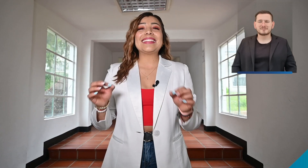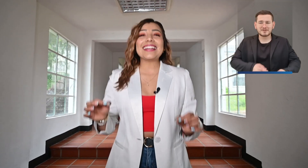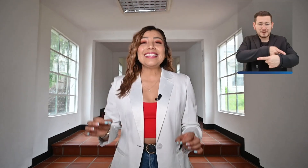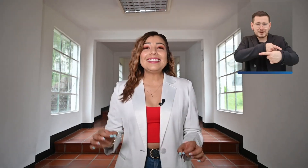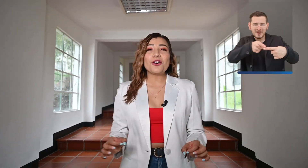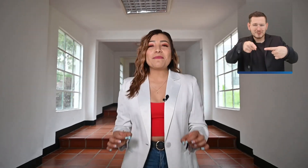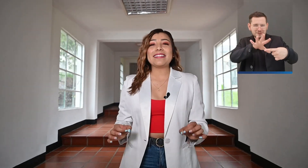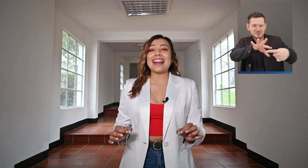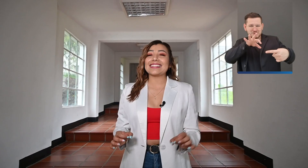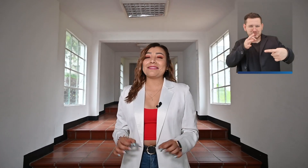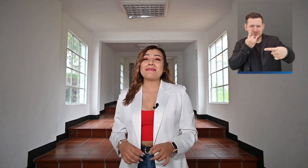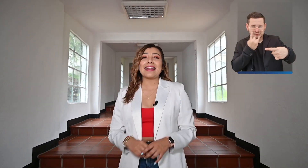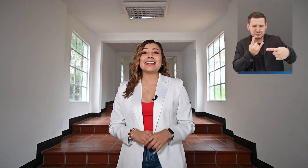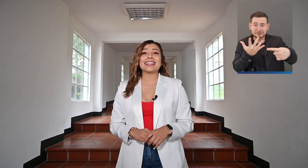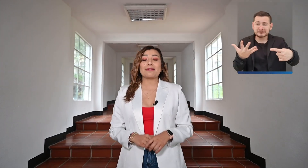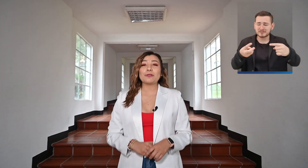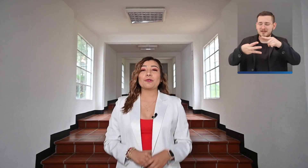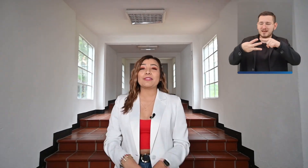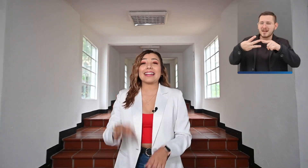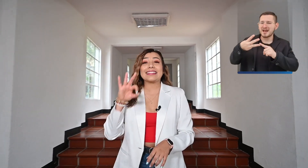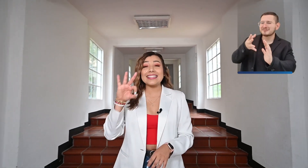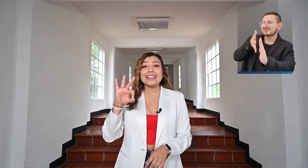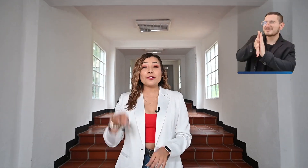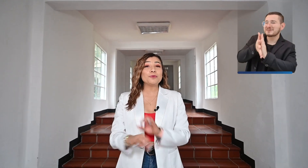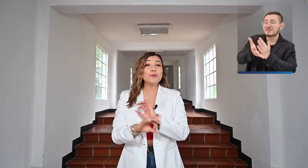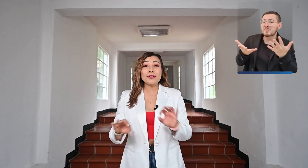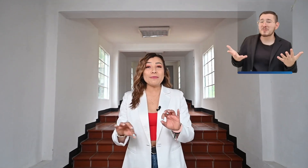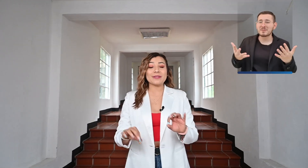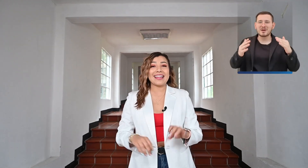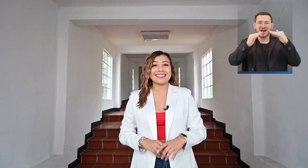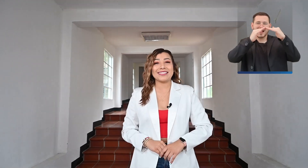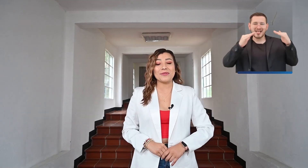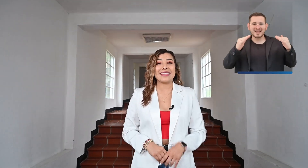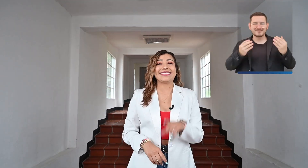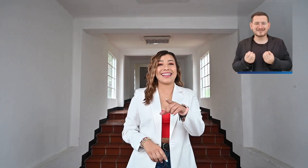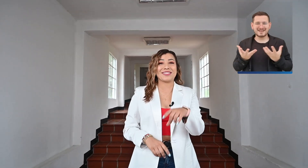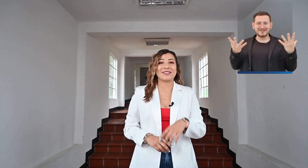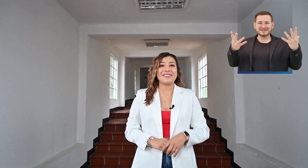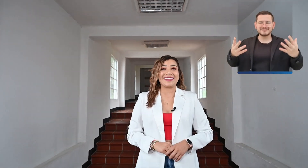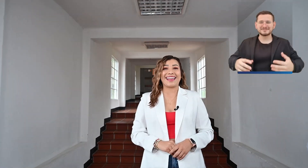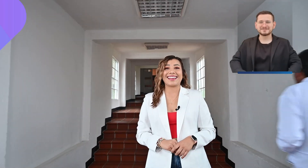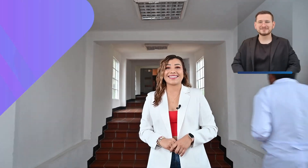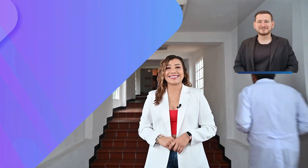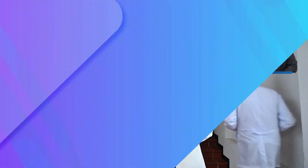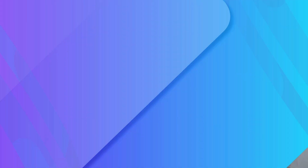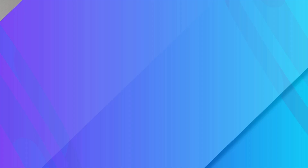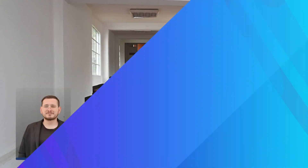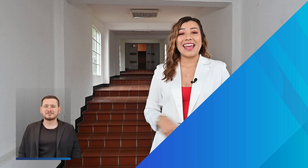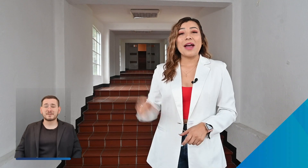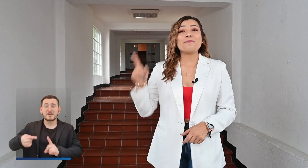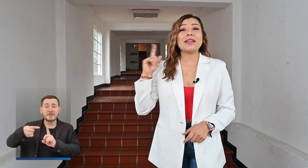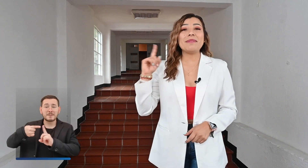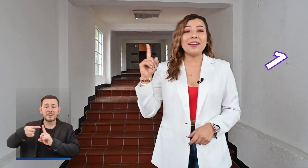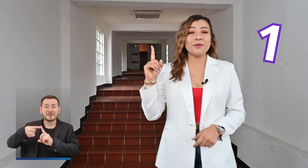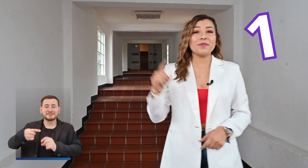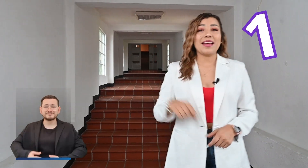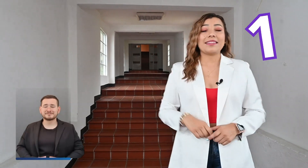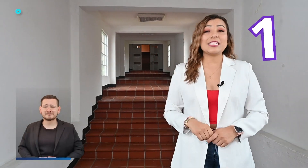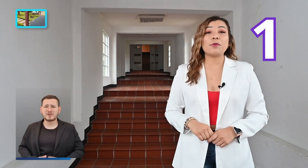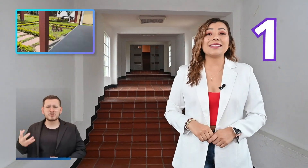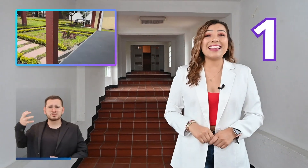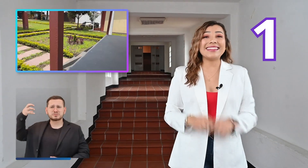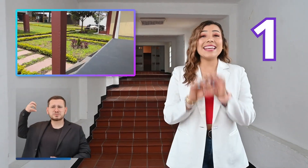Y en el trending topic de la semana les queremos contar tres datos muy importantes sobre techos de vida.